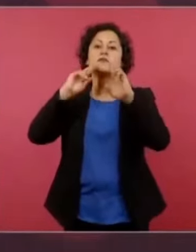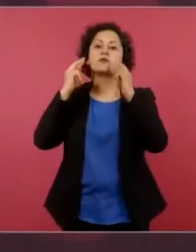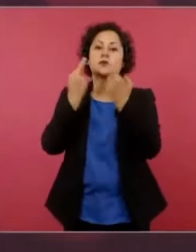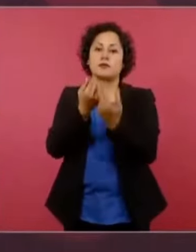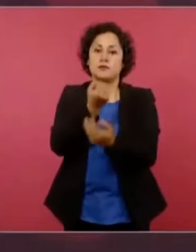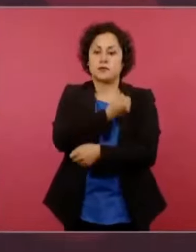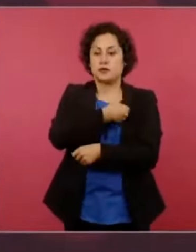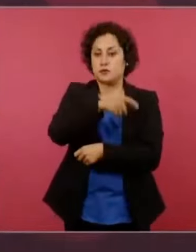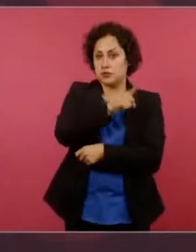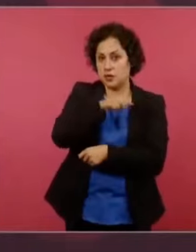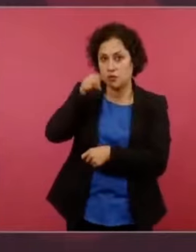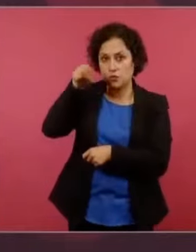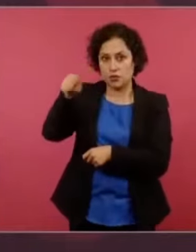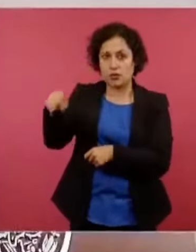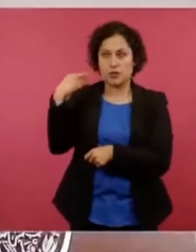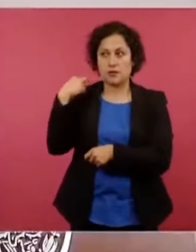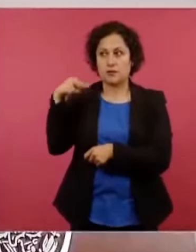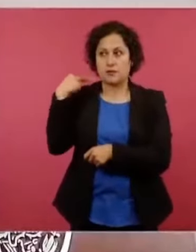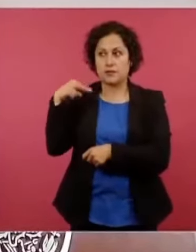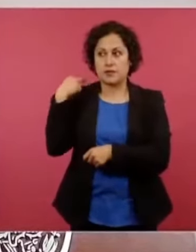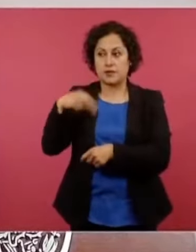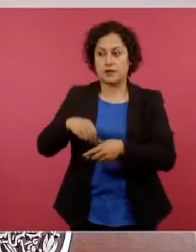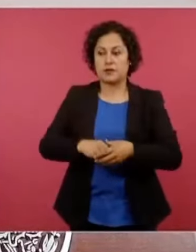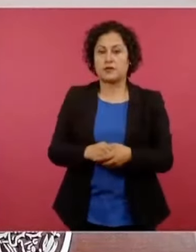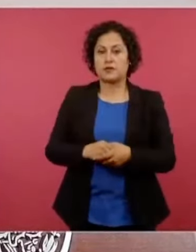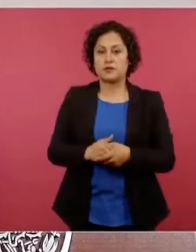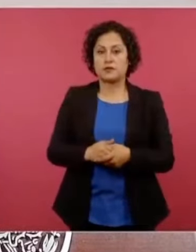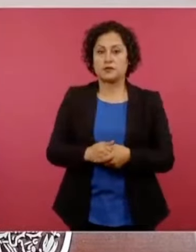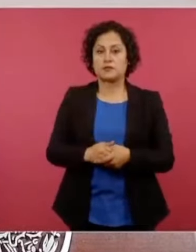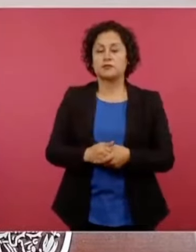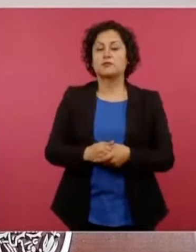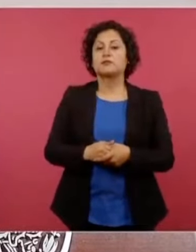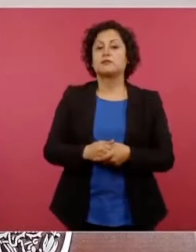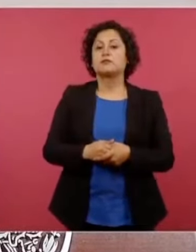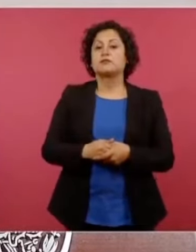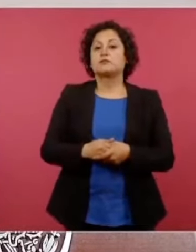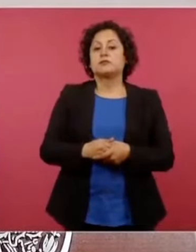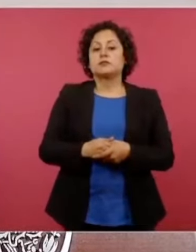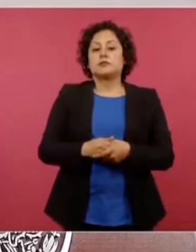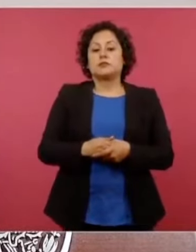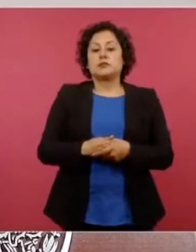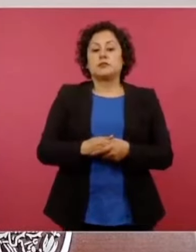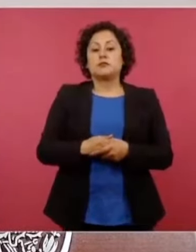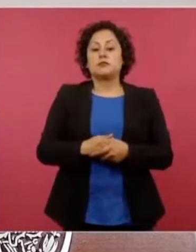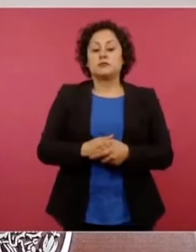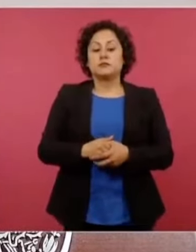el jueves. El viernes